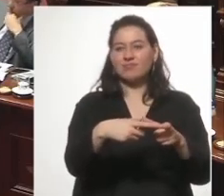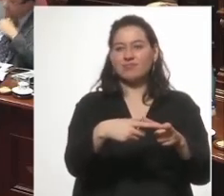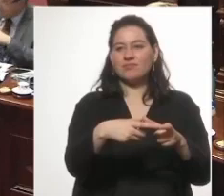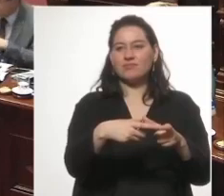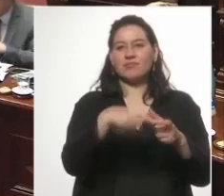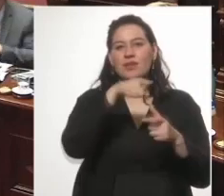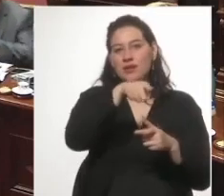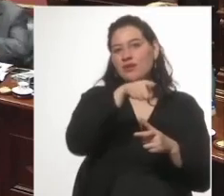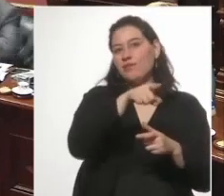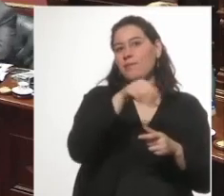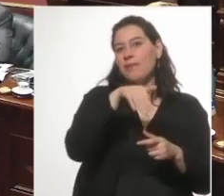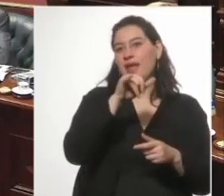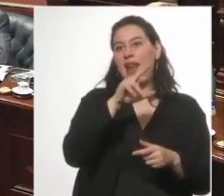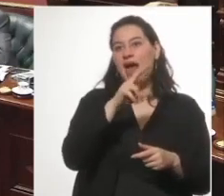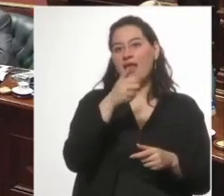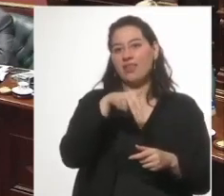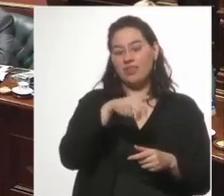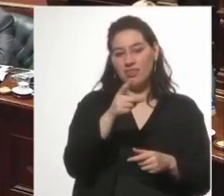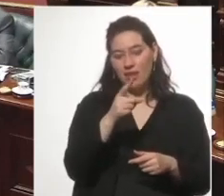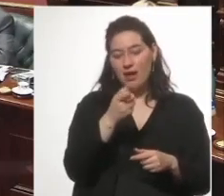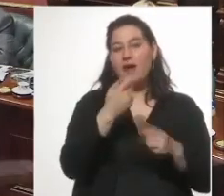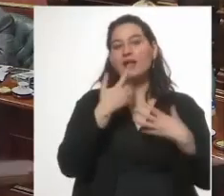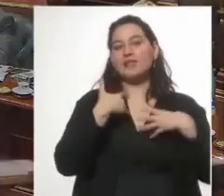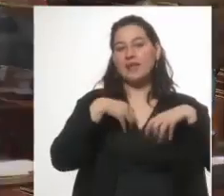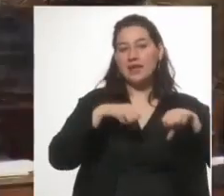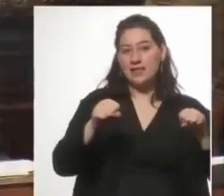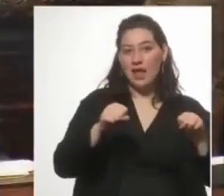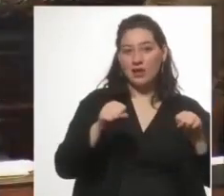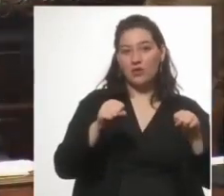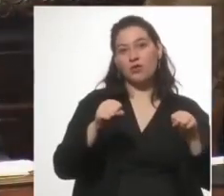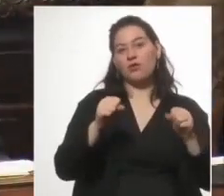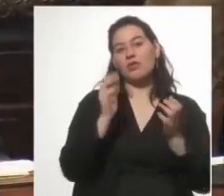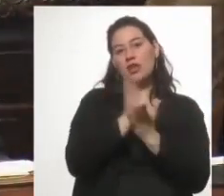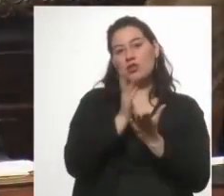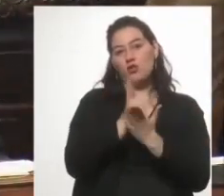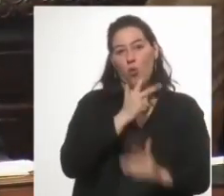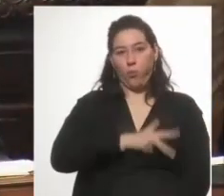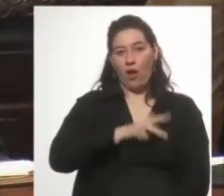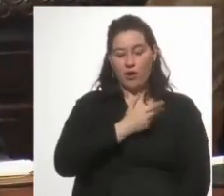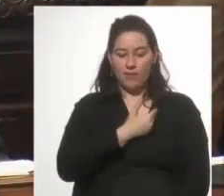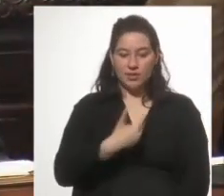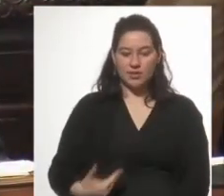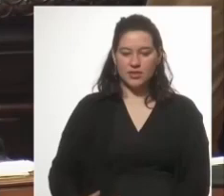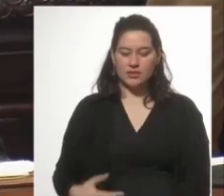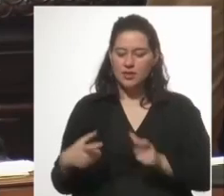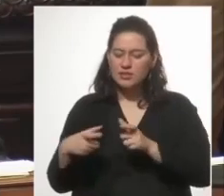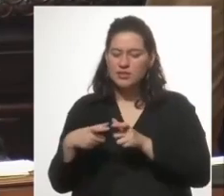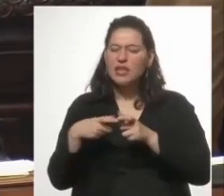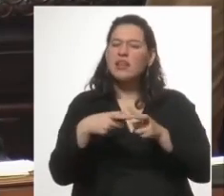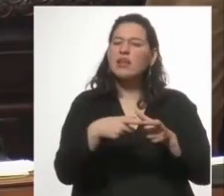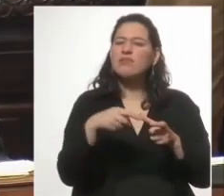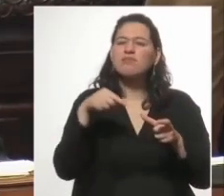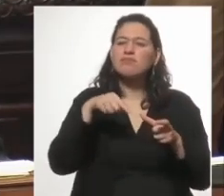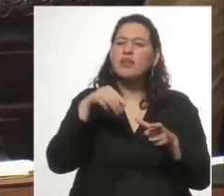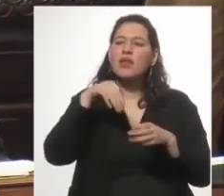entonces secretario de Derechos Humanos de la Presidencia. Un CD en el que probablemente